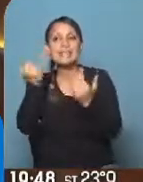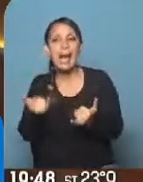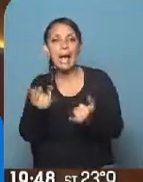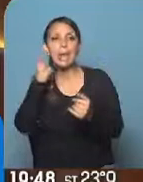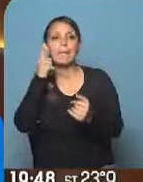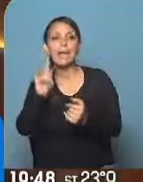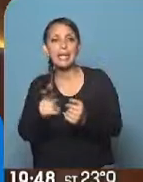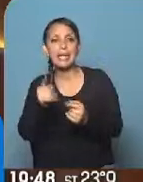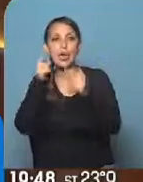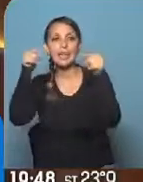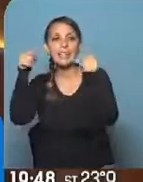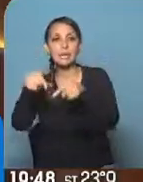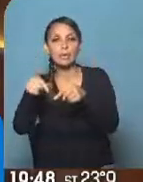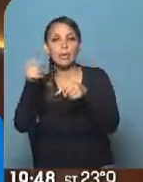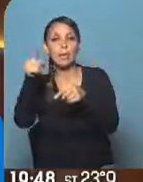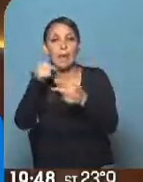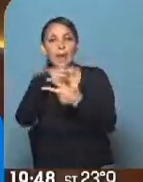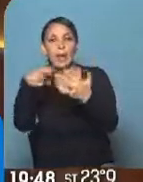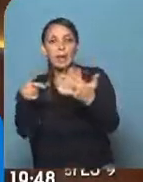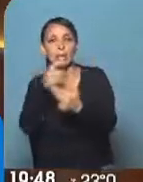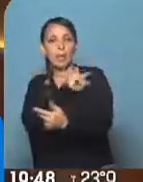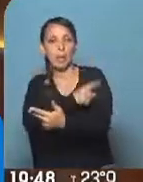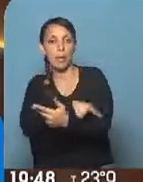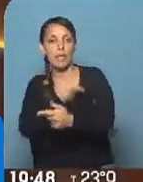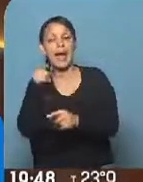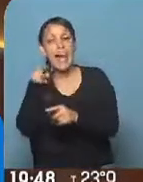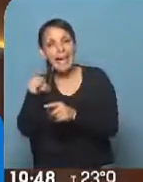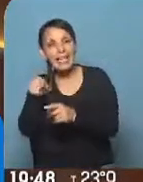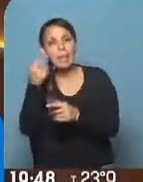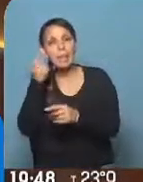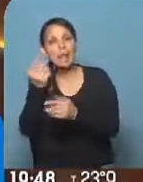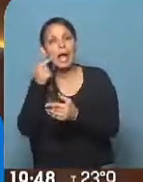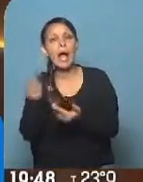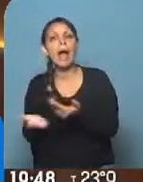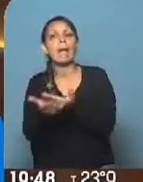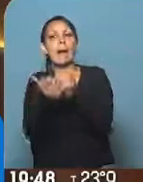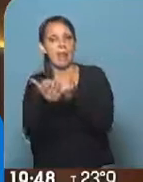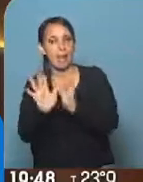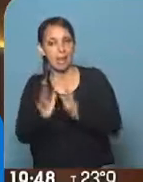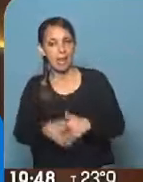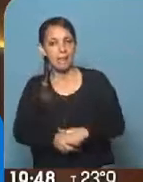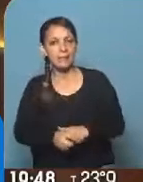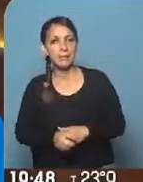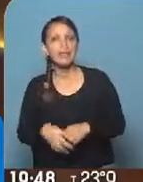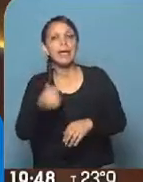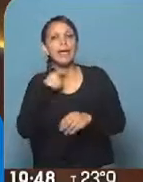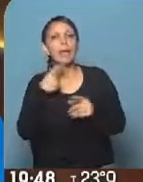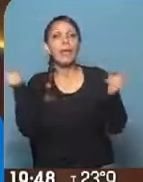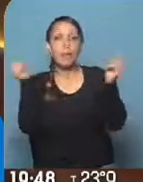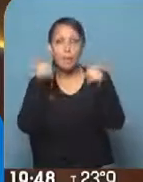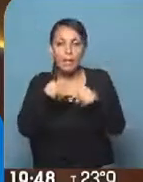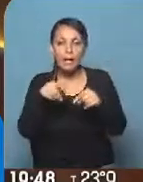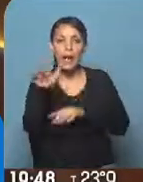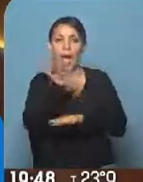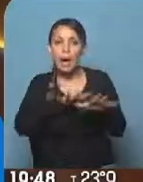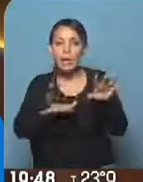instituciones republicanas así que vamos a acudir con ese precedente vamos a intentar reestablecer el orden constitucional